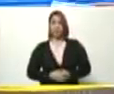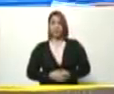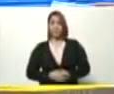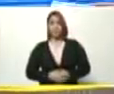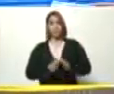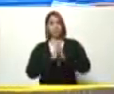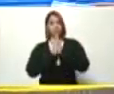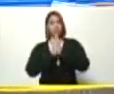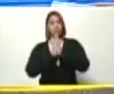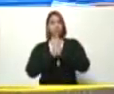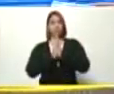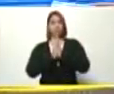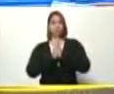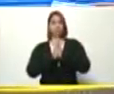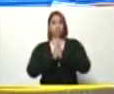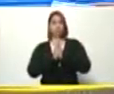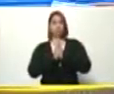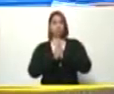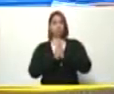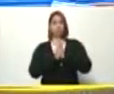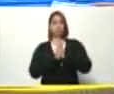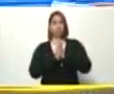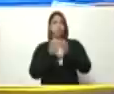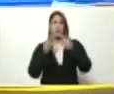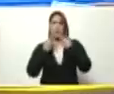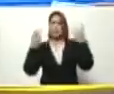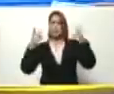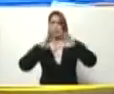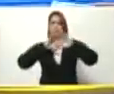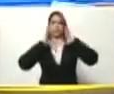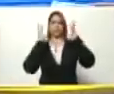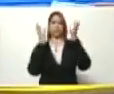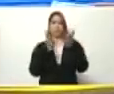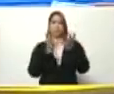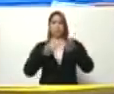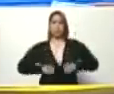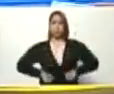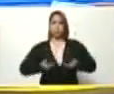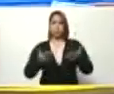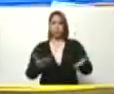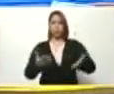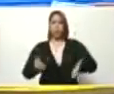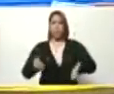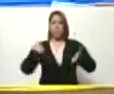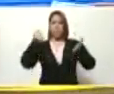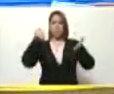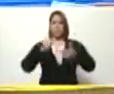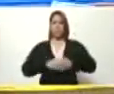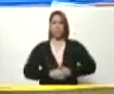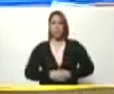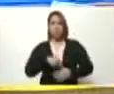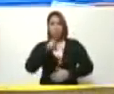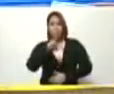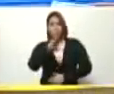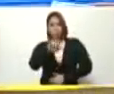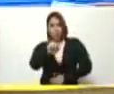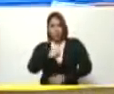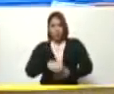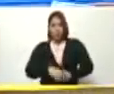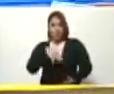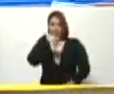Dios, va a correr por el mundo y va a obtener grandes premios, de Luis Alberto Lamata,